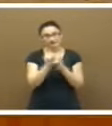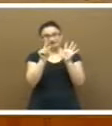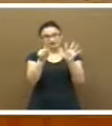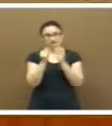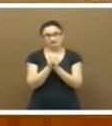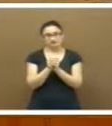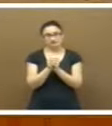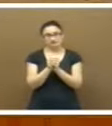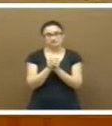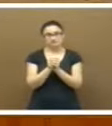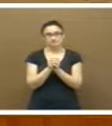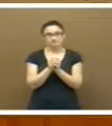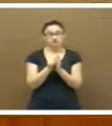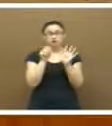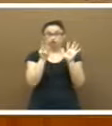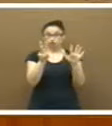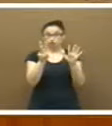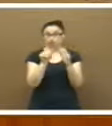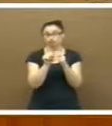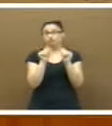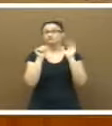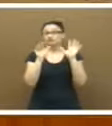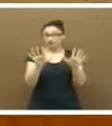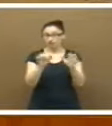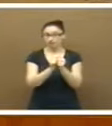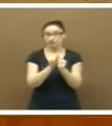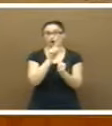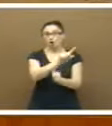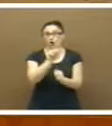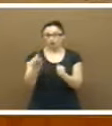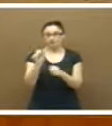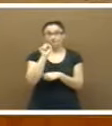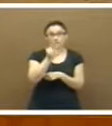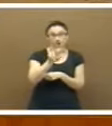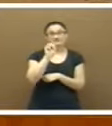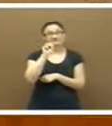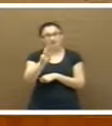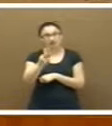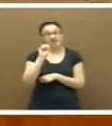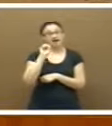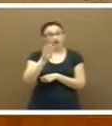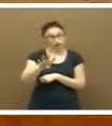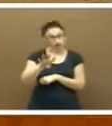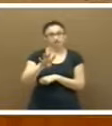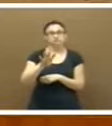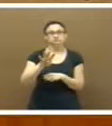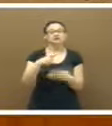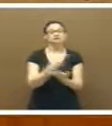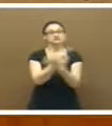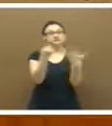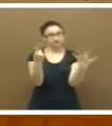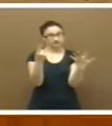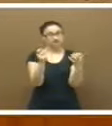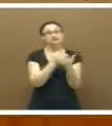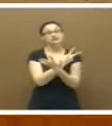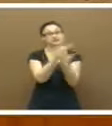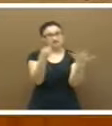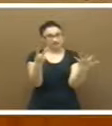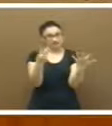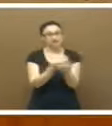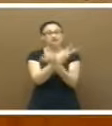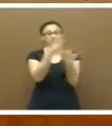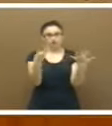6, 8, 10, 11, 13, 14, 16, 17